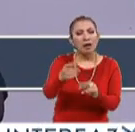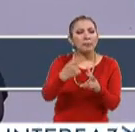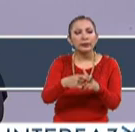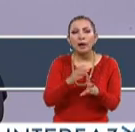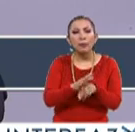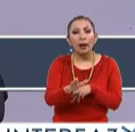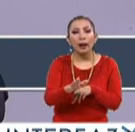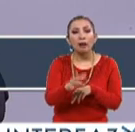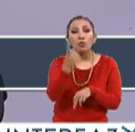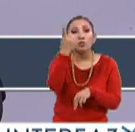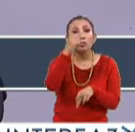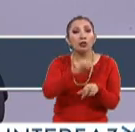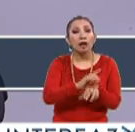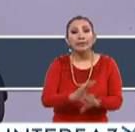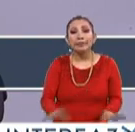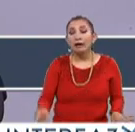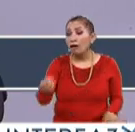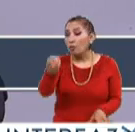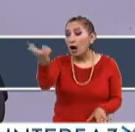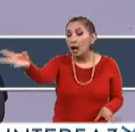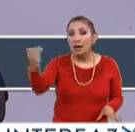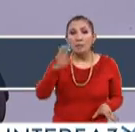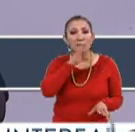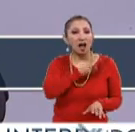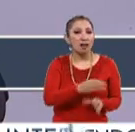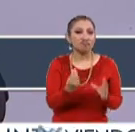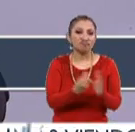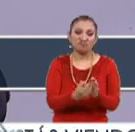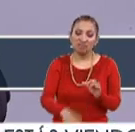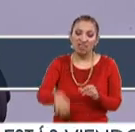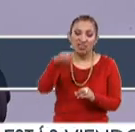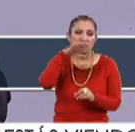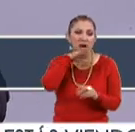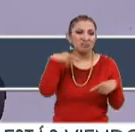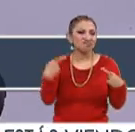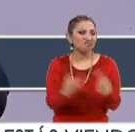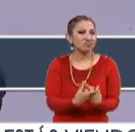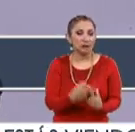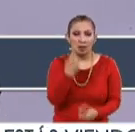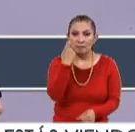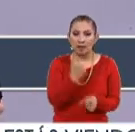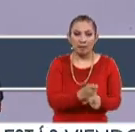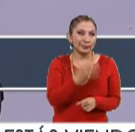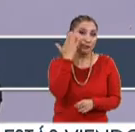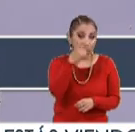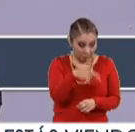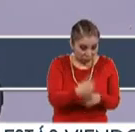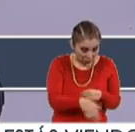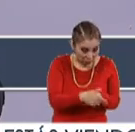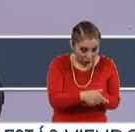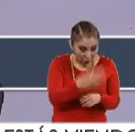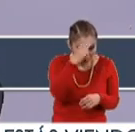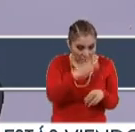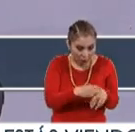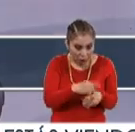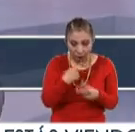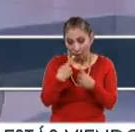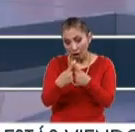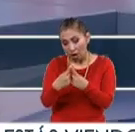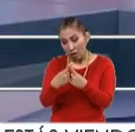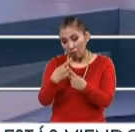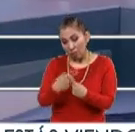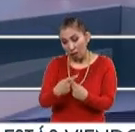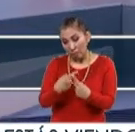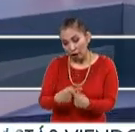es mundial. En todos lados se enseña mal a esas edades, ¿no? Primero, ya sabes contar, pues memorízate ahora la tabla de